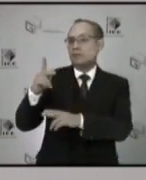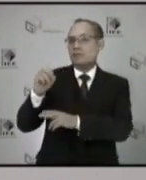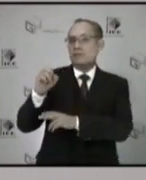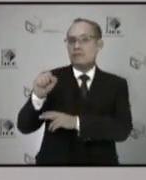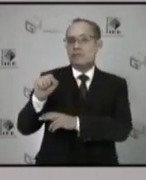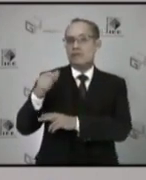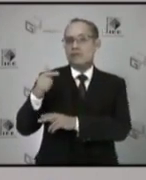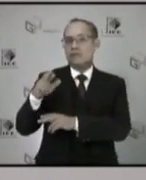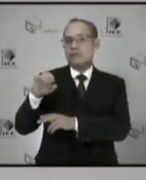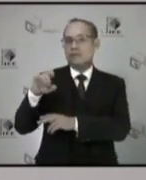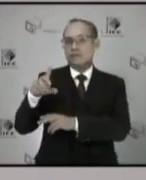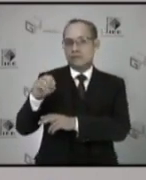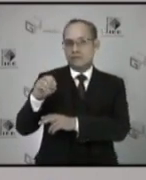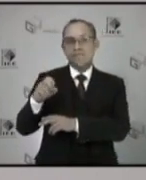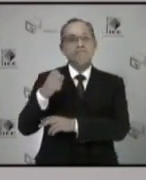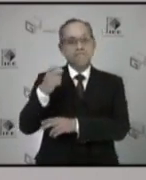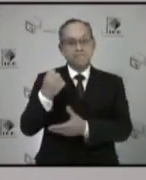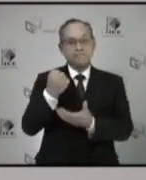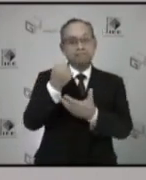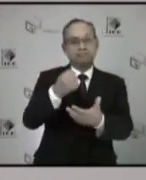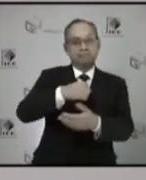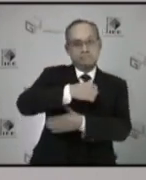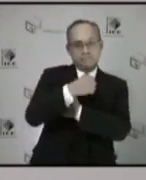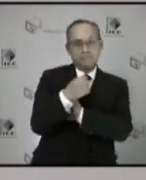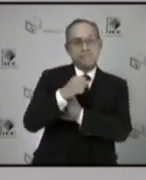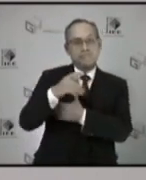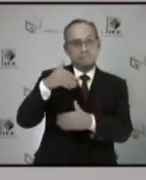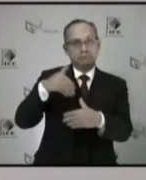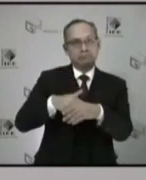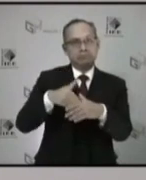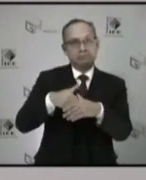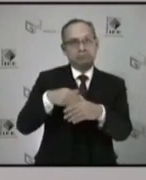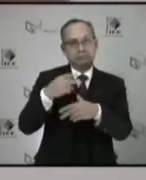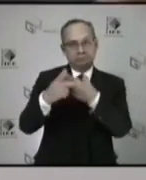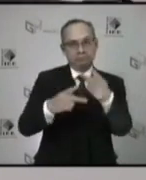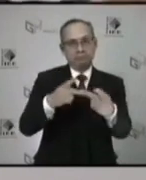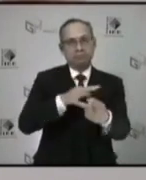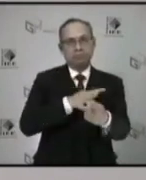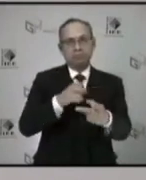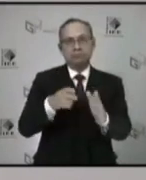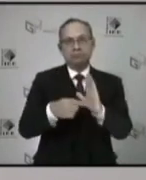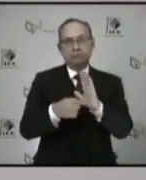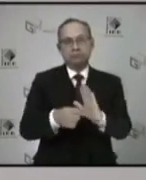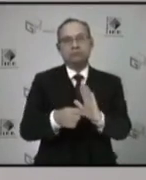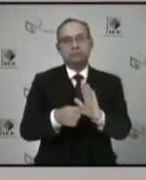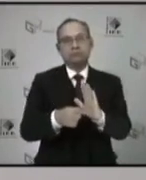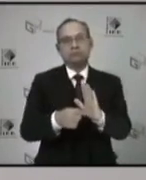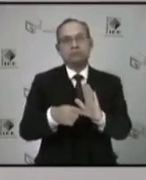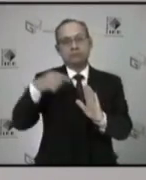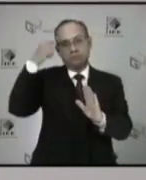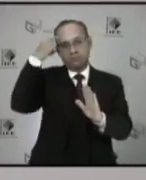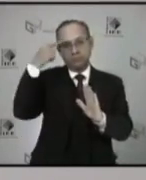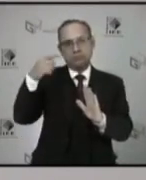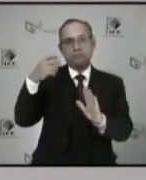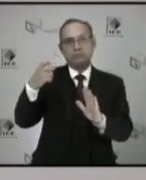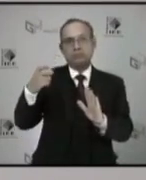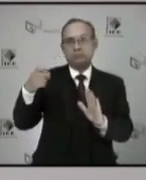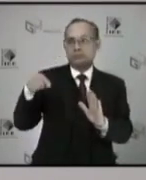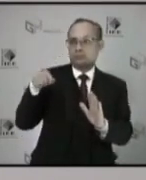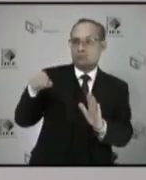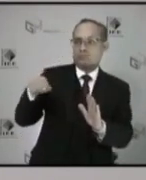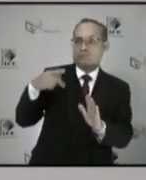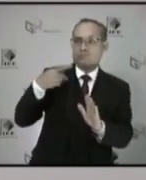fondo judicial y un fondo de ahorro y préstamo que permite evitar esos usureros,